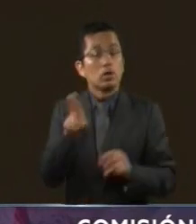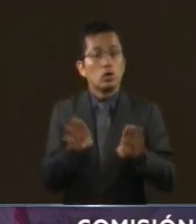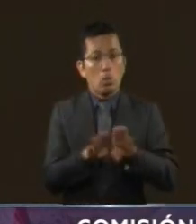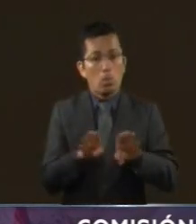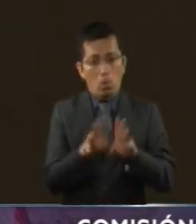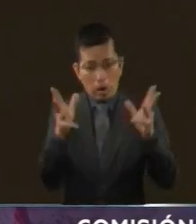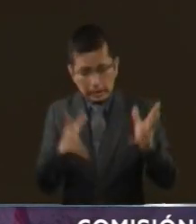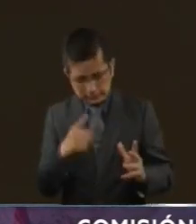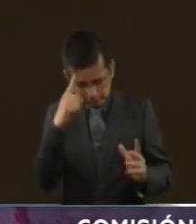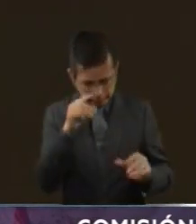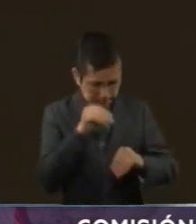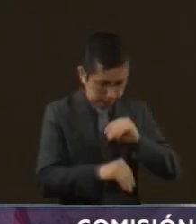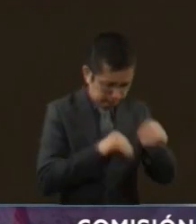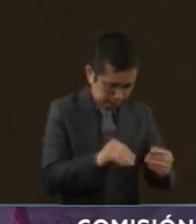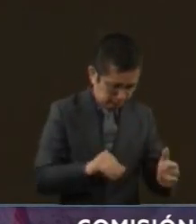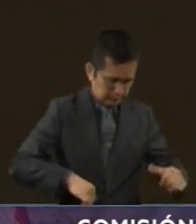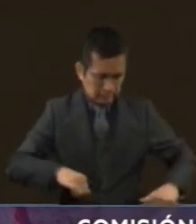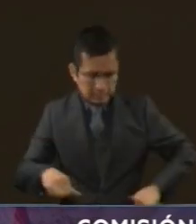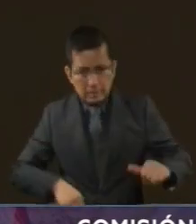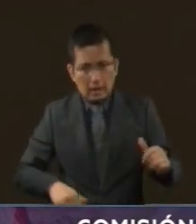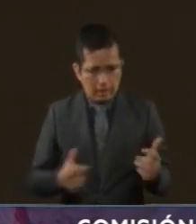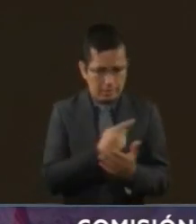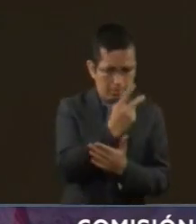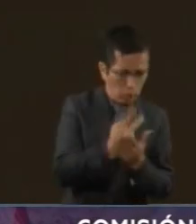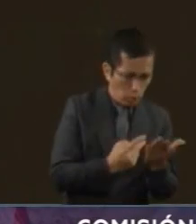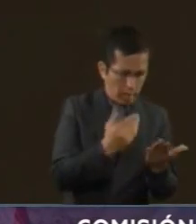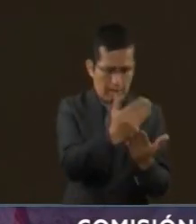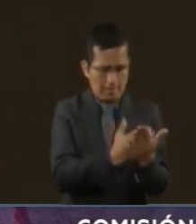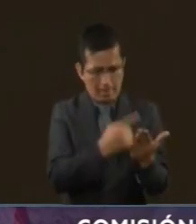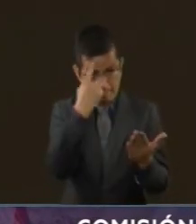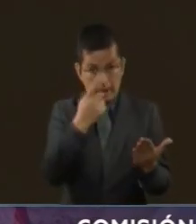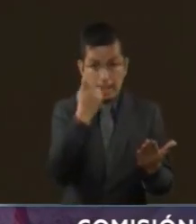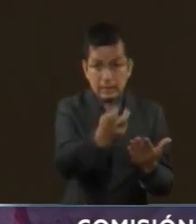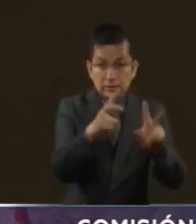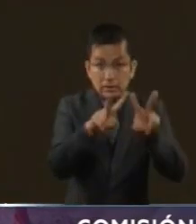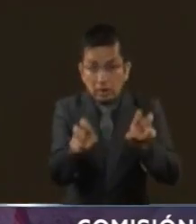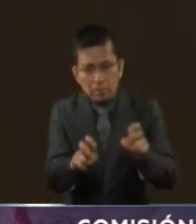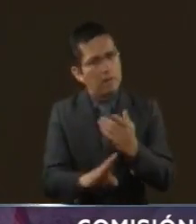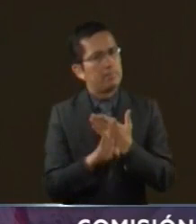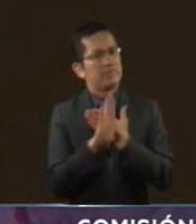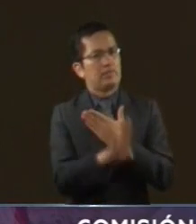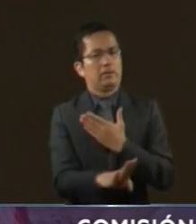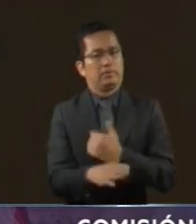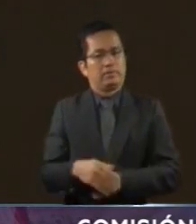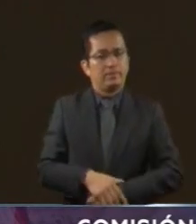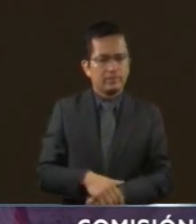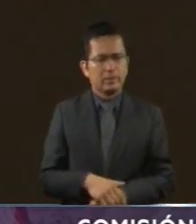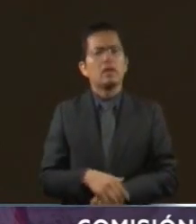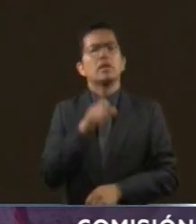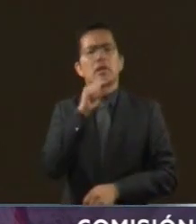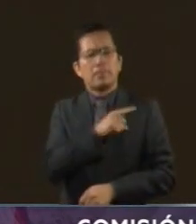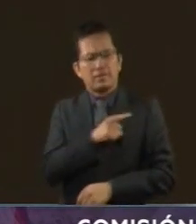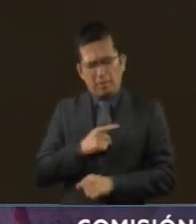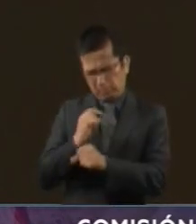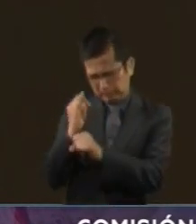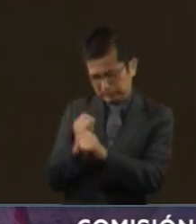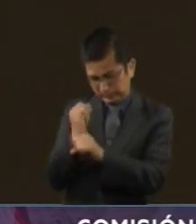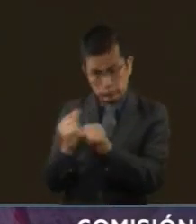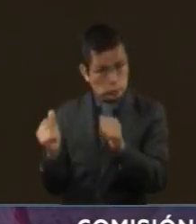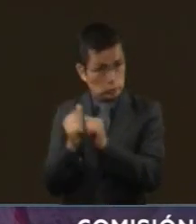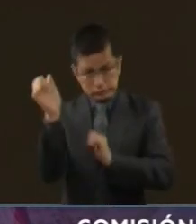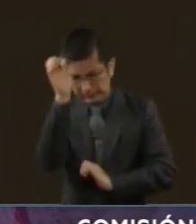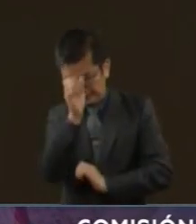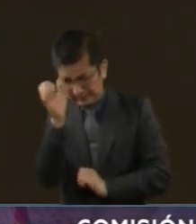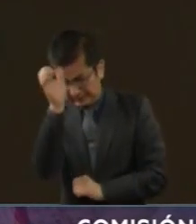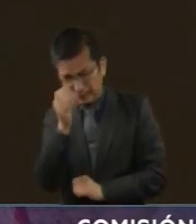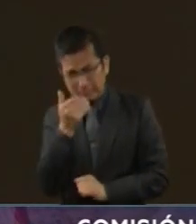públicas orientadas a investigar y disminuir los homicidios dolosos y feminicidios. definir con sustento científico las